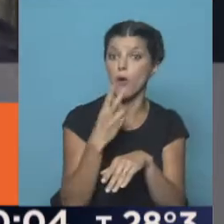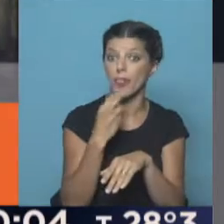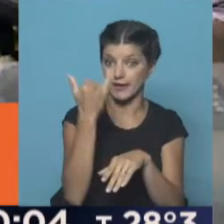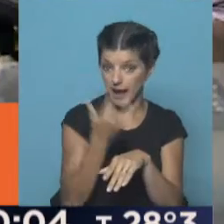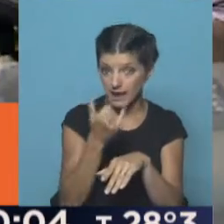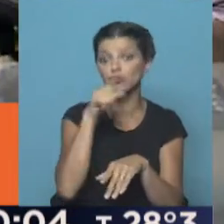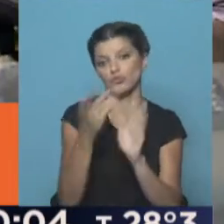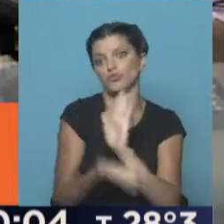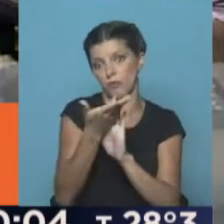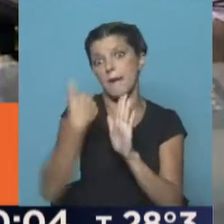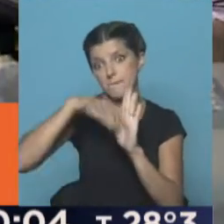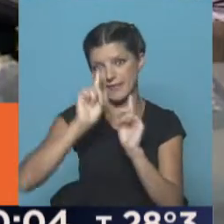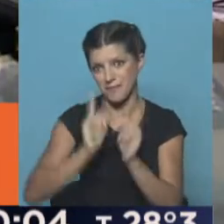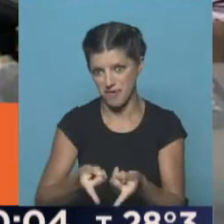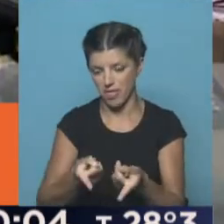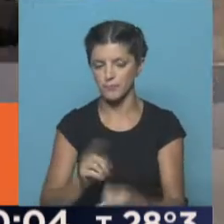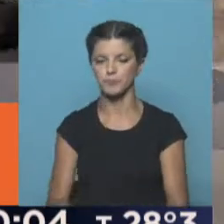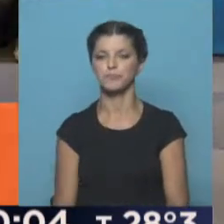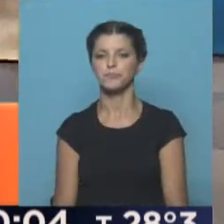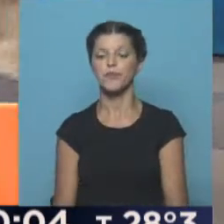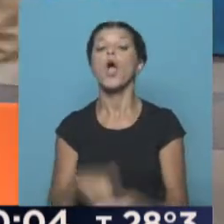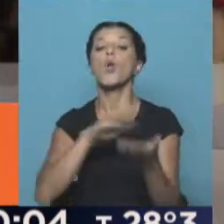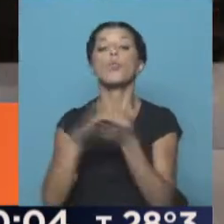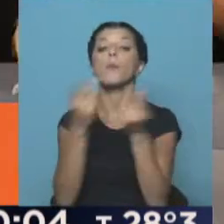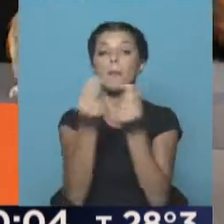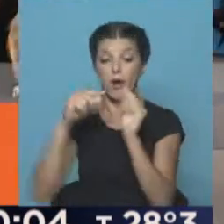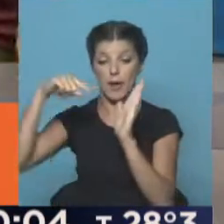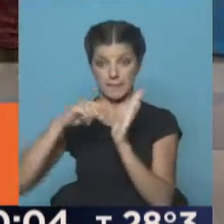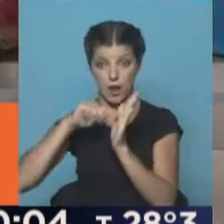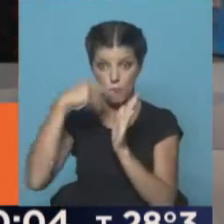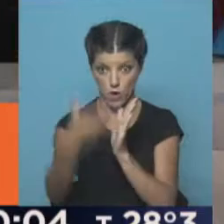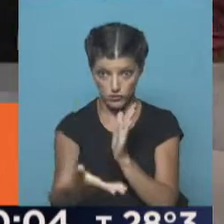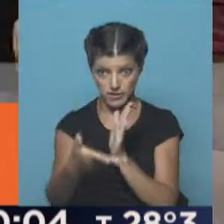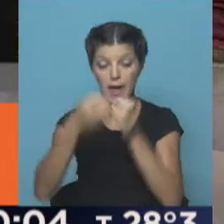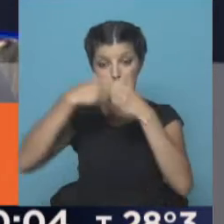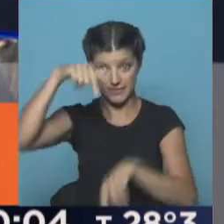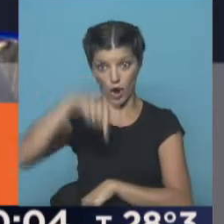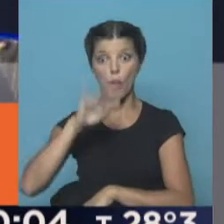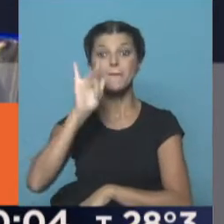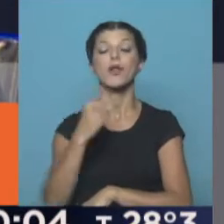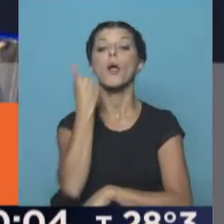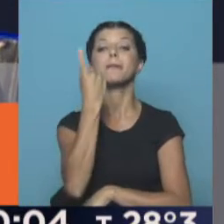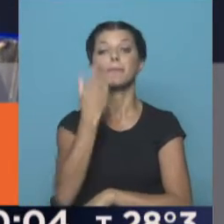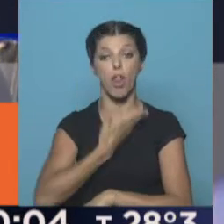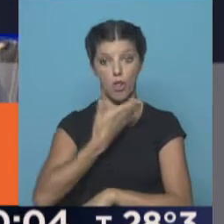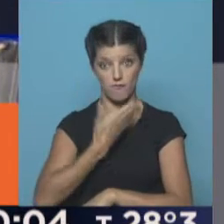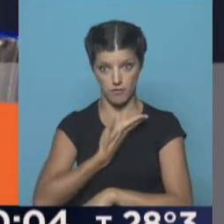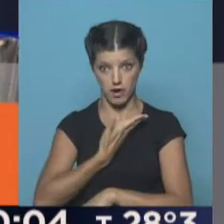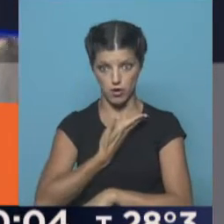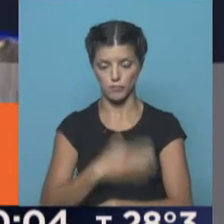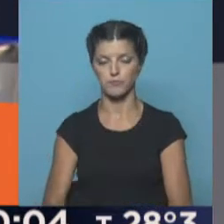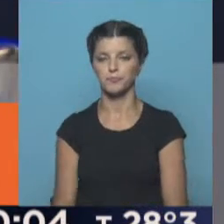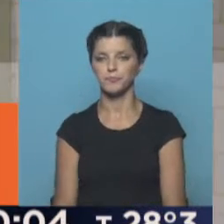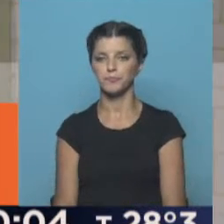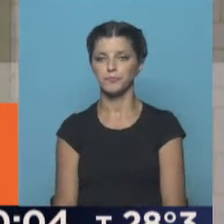aumento los nuevos valores para la capital federal y el gran buenos aires- rigen desde este miércoles primero de febrero y se aplicarán